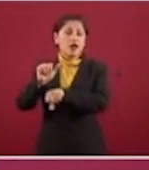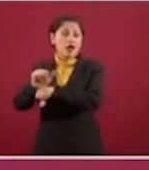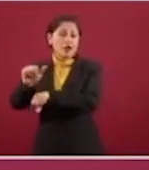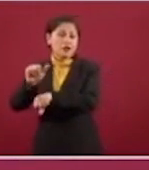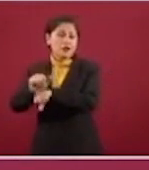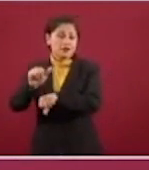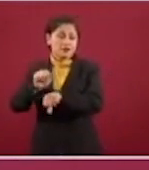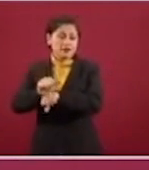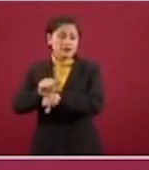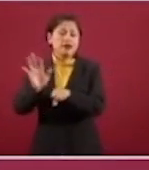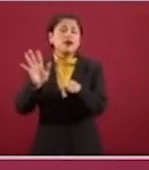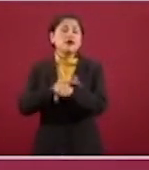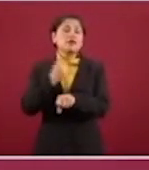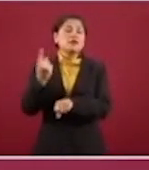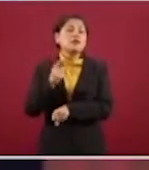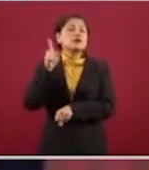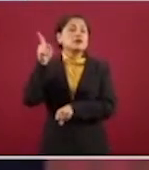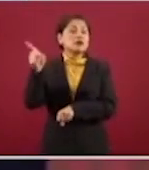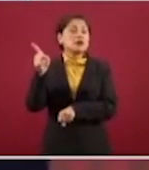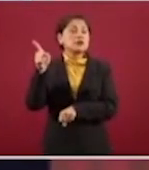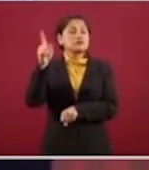por seguir esas recomendaciones.